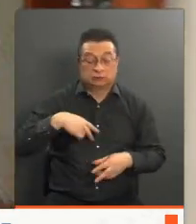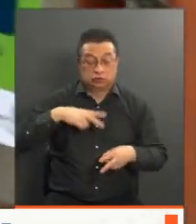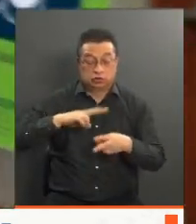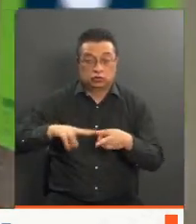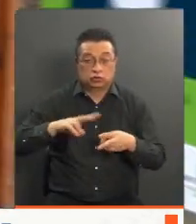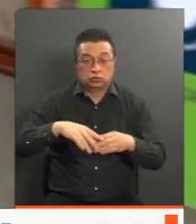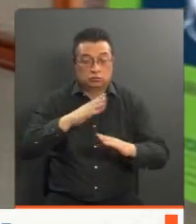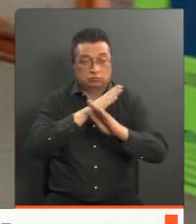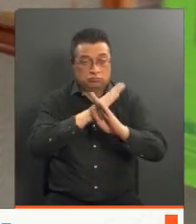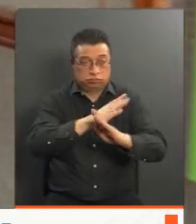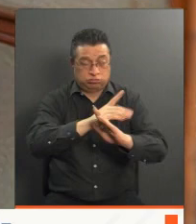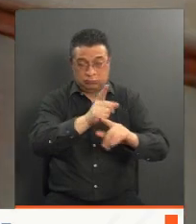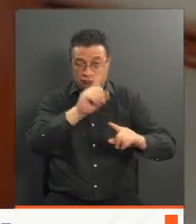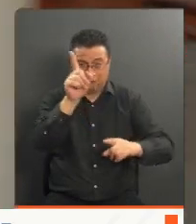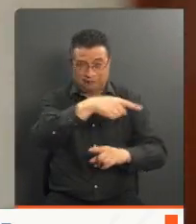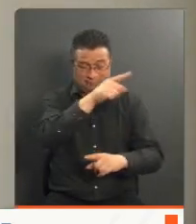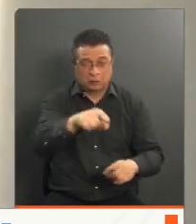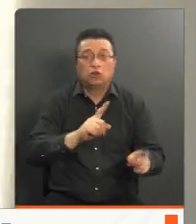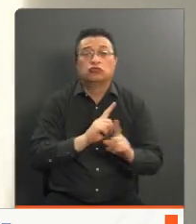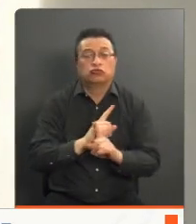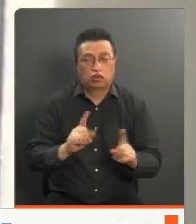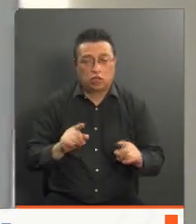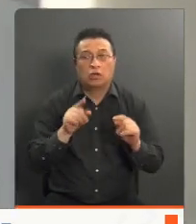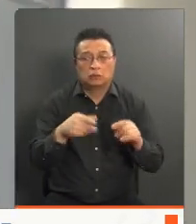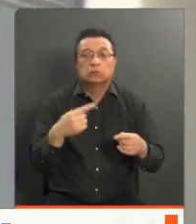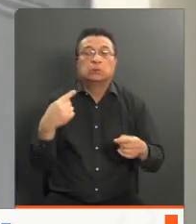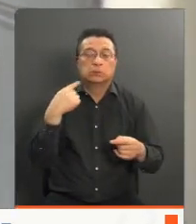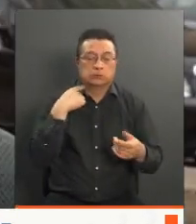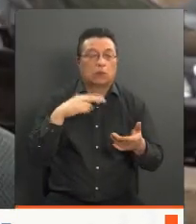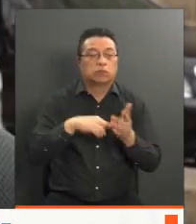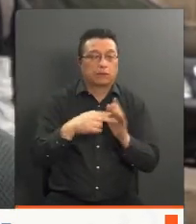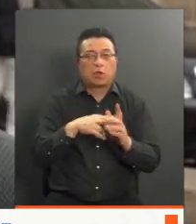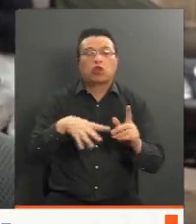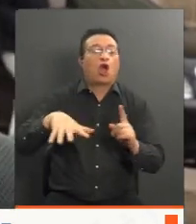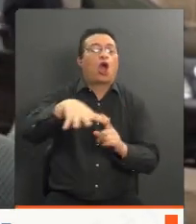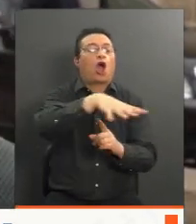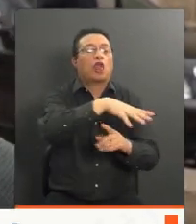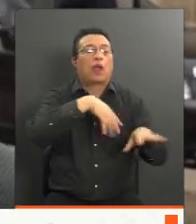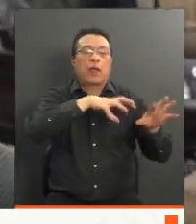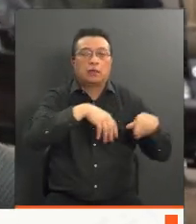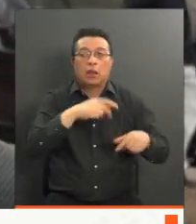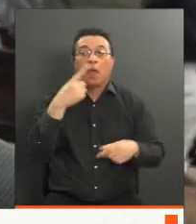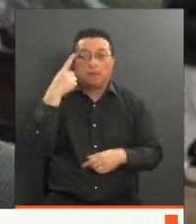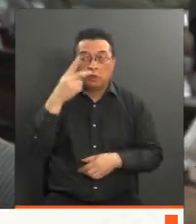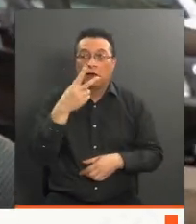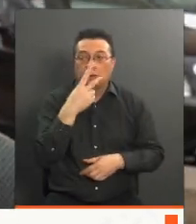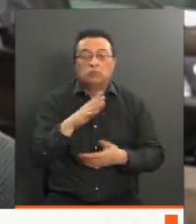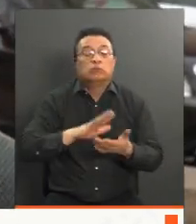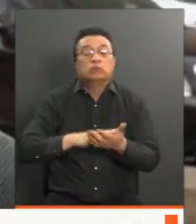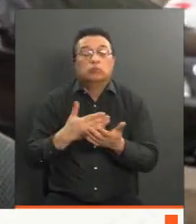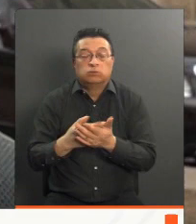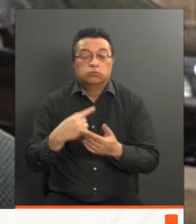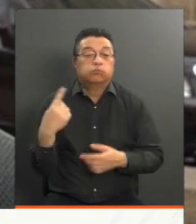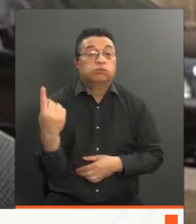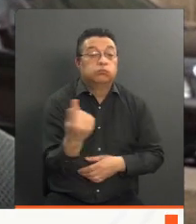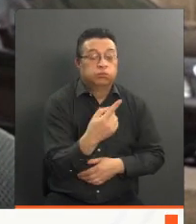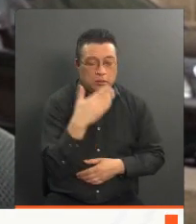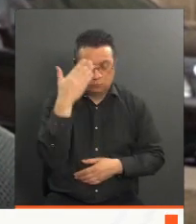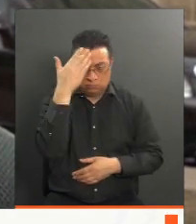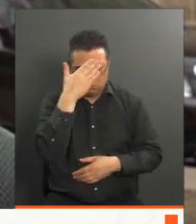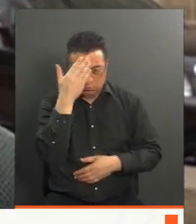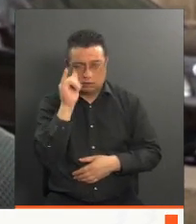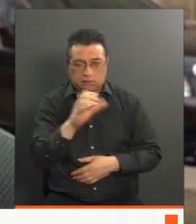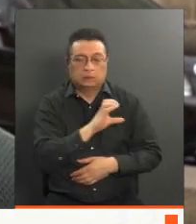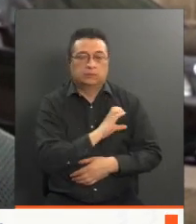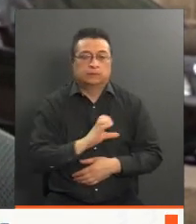en la patente porque generalmente le va a generar un problema también a todos los animales pero si ver en el estado que están preocupando y también que el estado